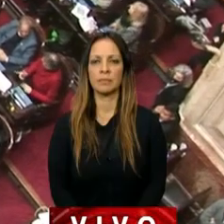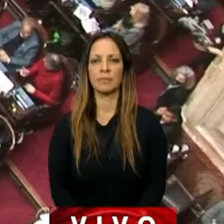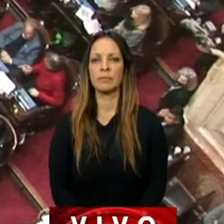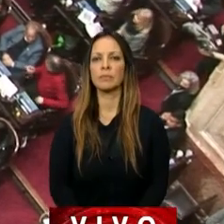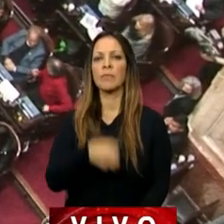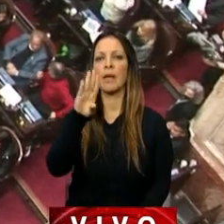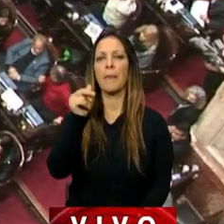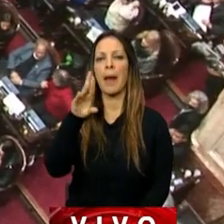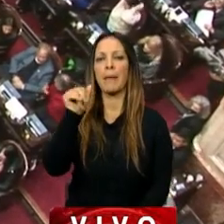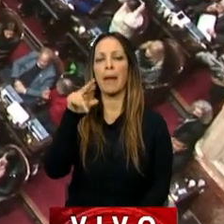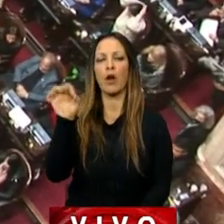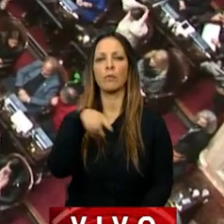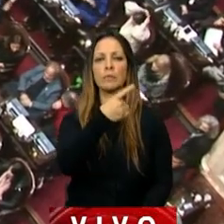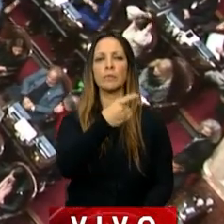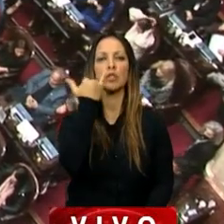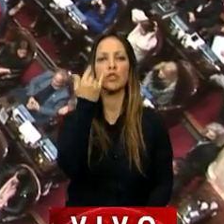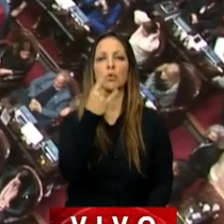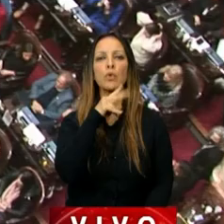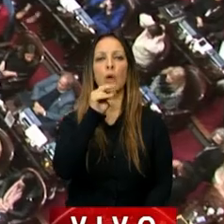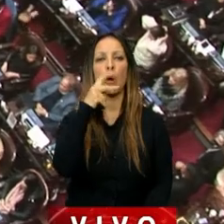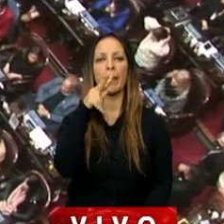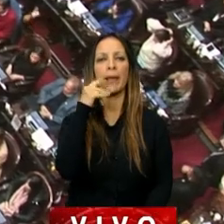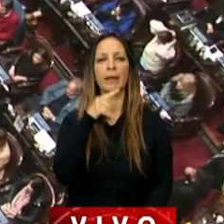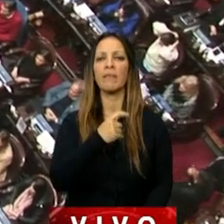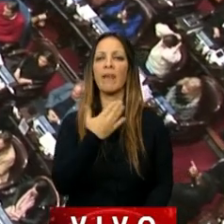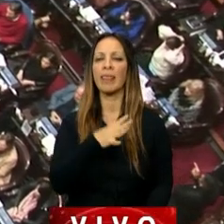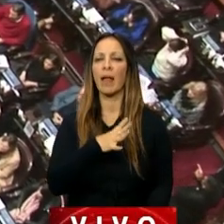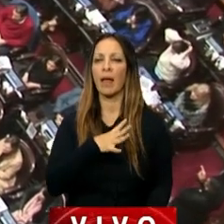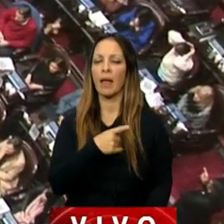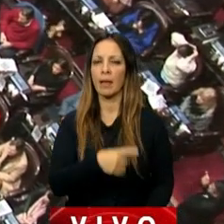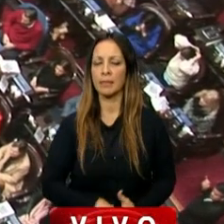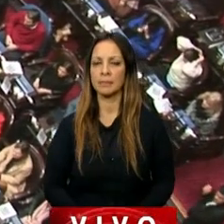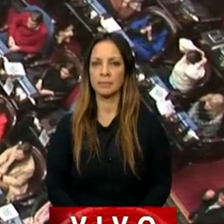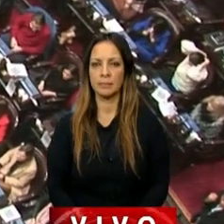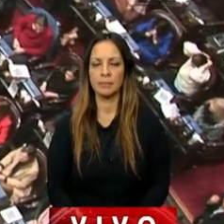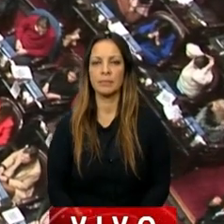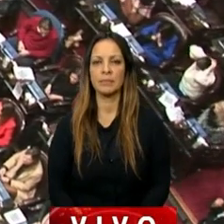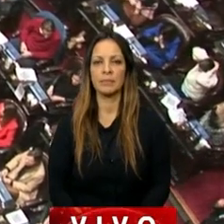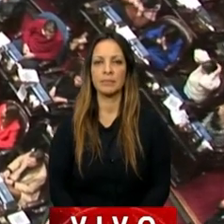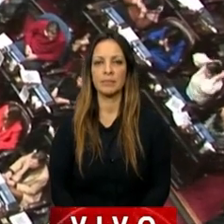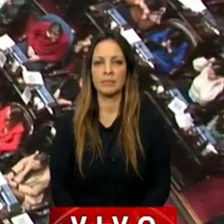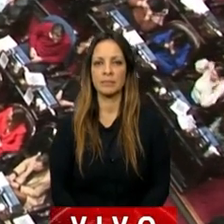Bárbaro y Jutrovic.